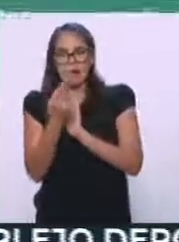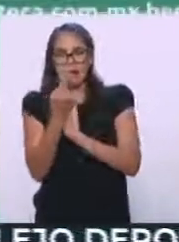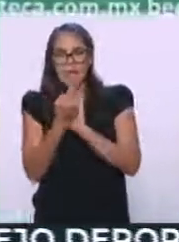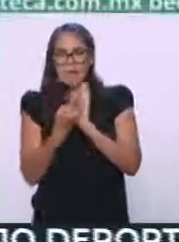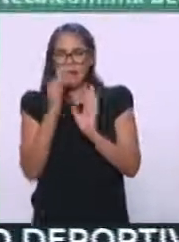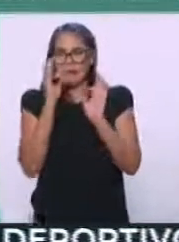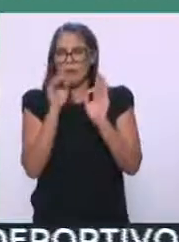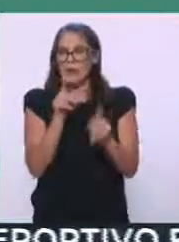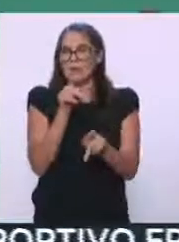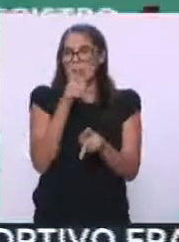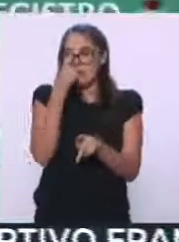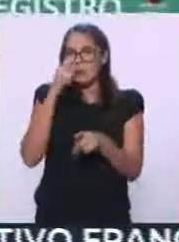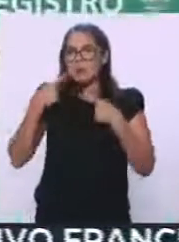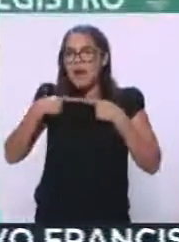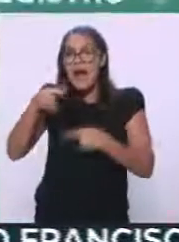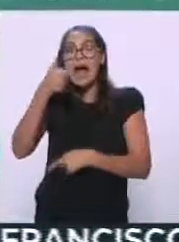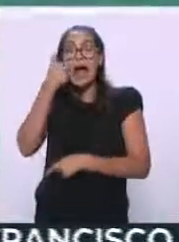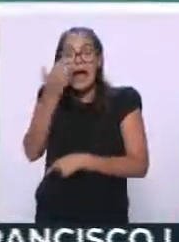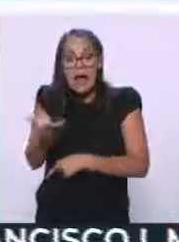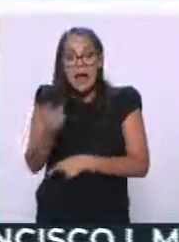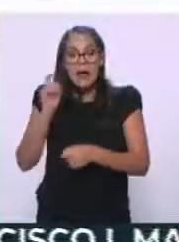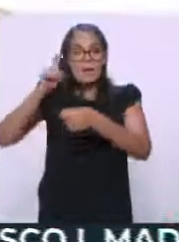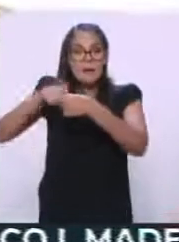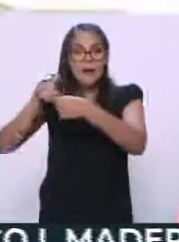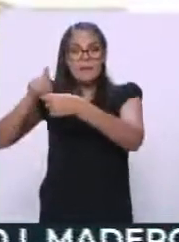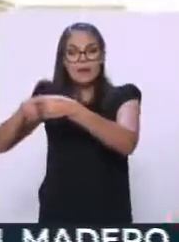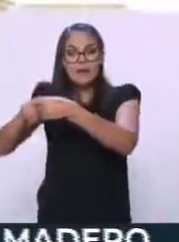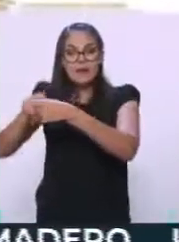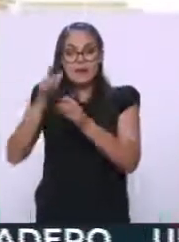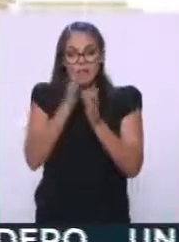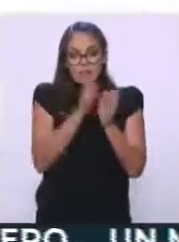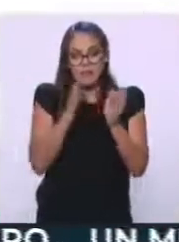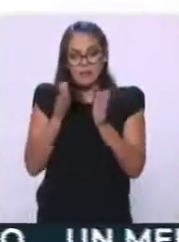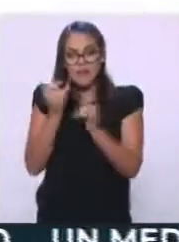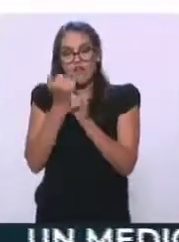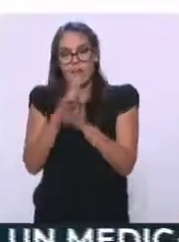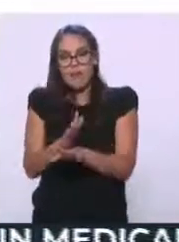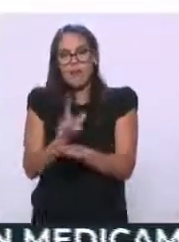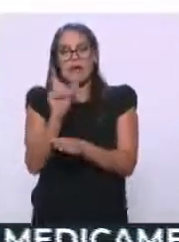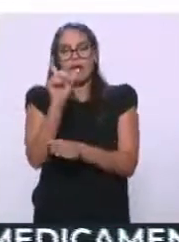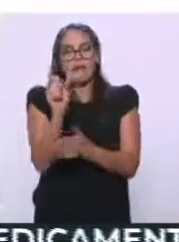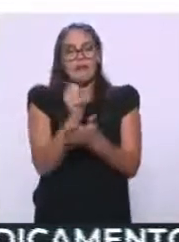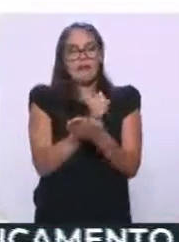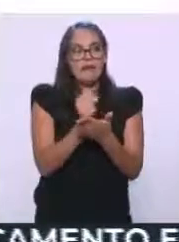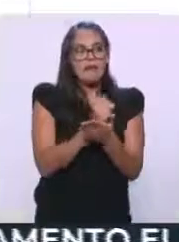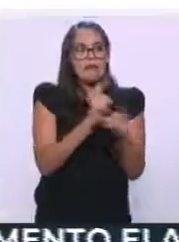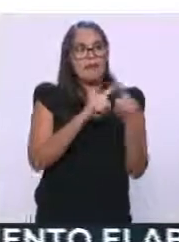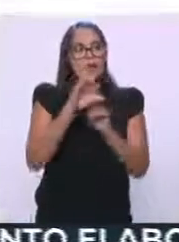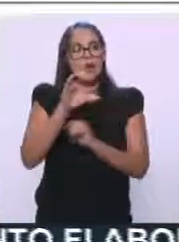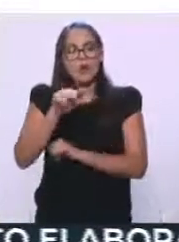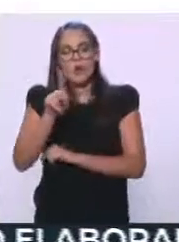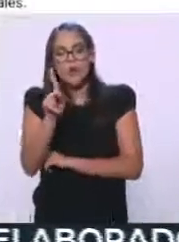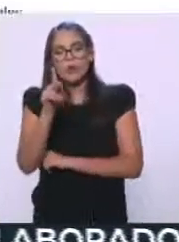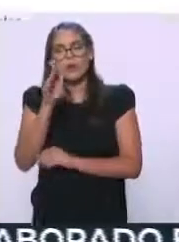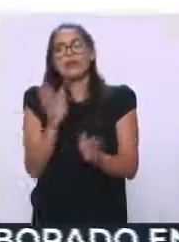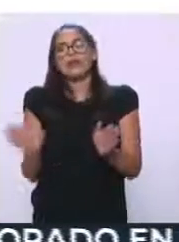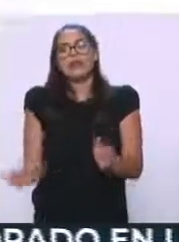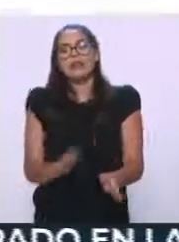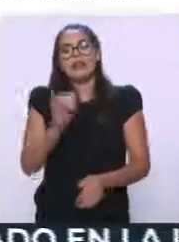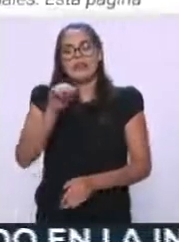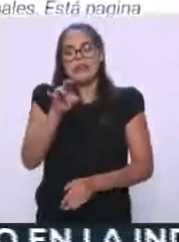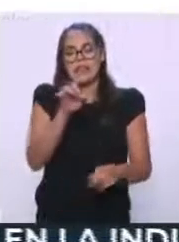a buscar apoyos, a registrarse, pero en el camino les robaban la información de sus tarjetas, de su CURP, de su INE, y quién